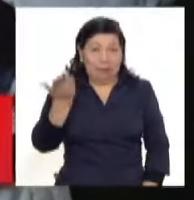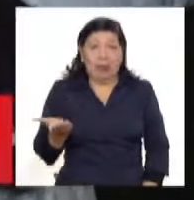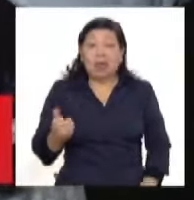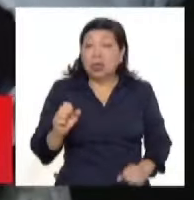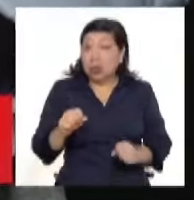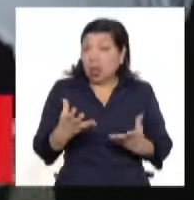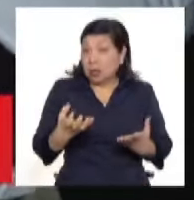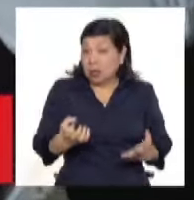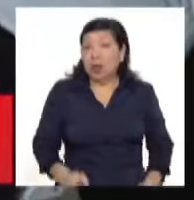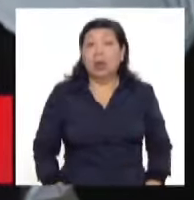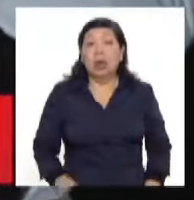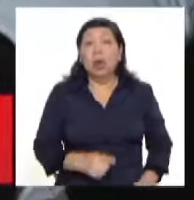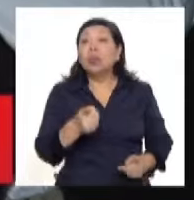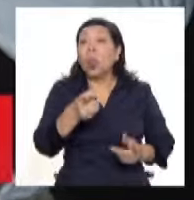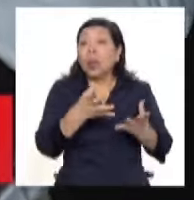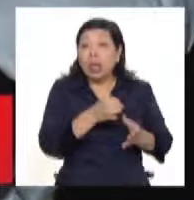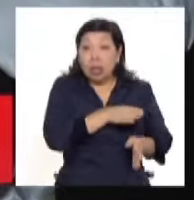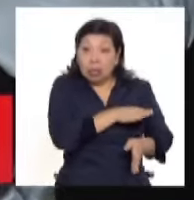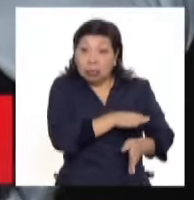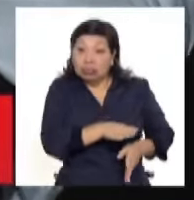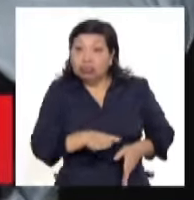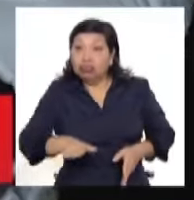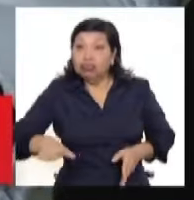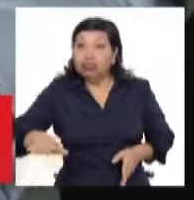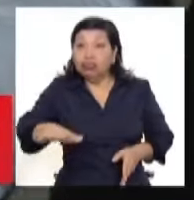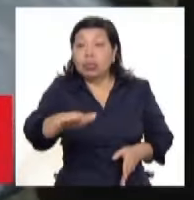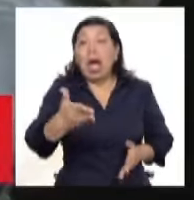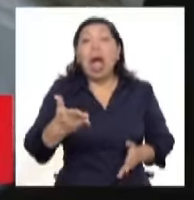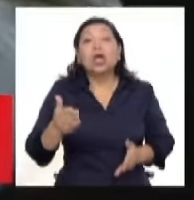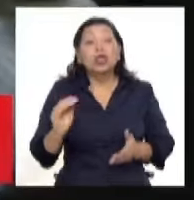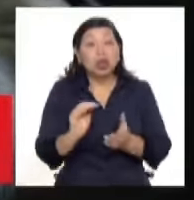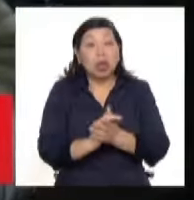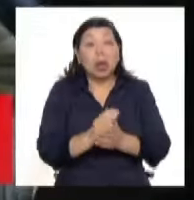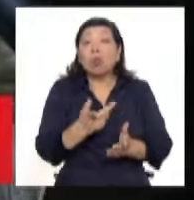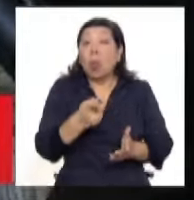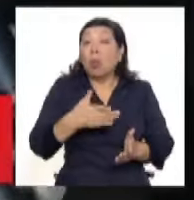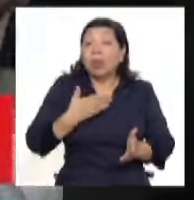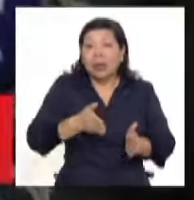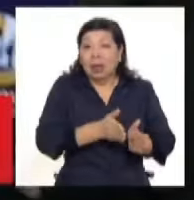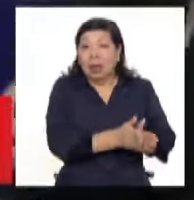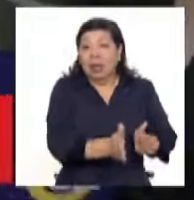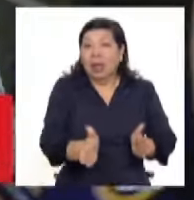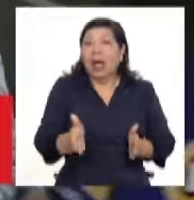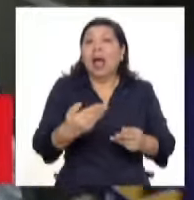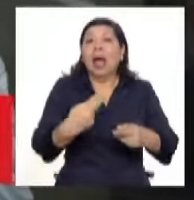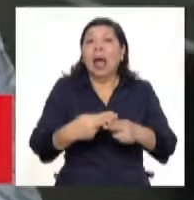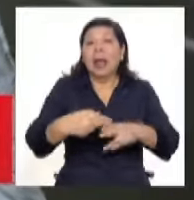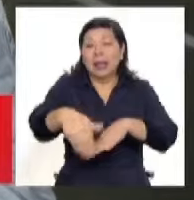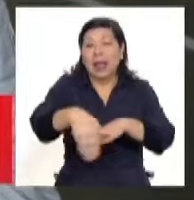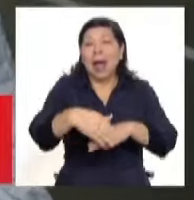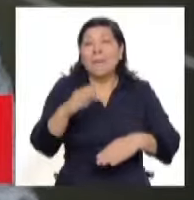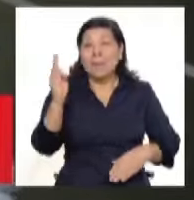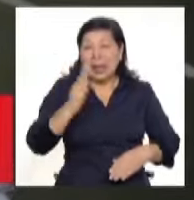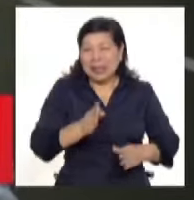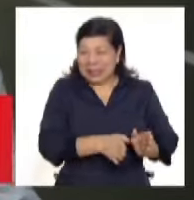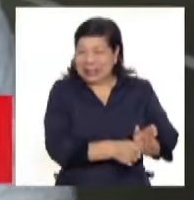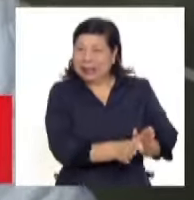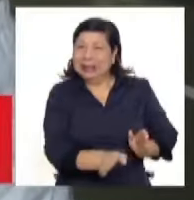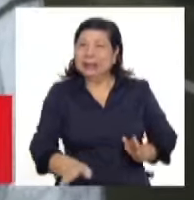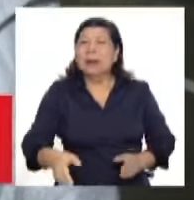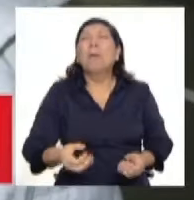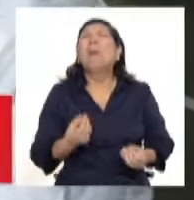si quieres ir hacia Chorrillos, puedes bajar por Brasil o puedes bajar por Escardón. Tenemos una pregunta. ¿Cuál es el objetivo de